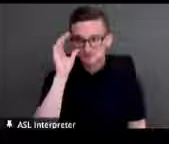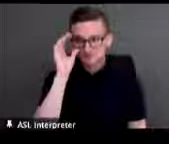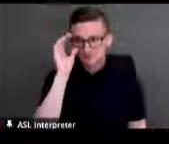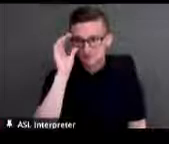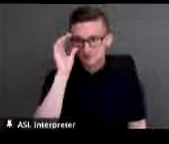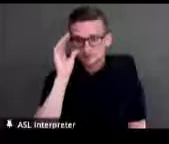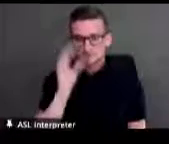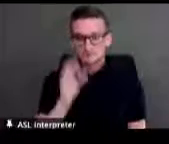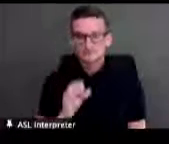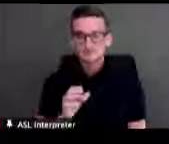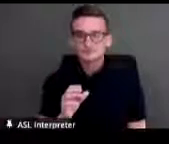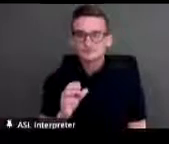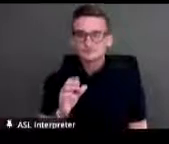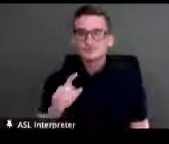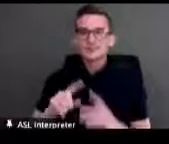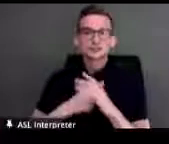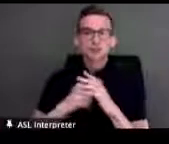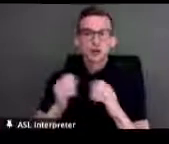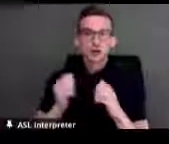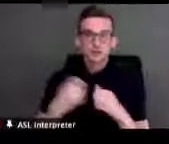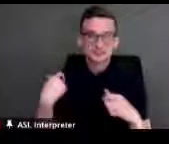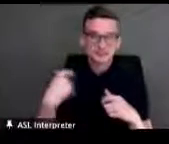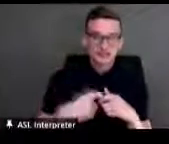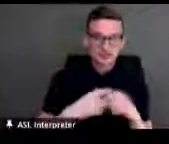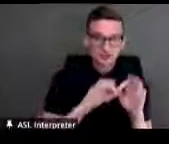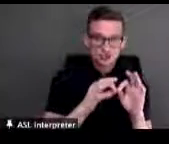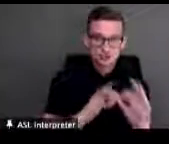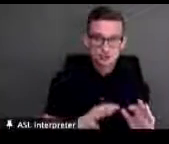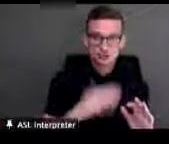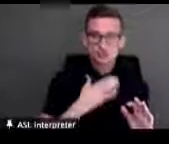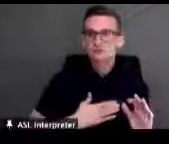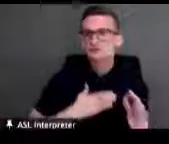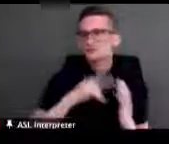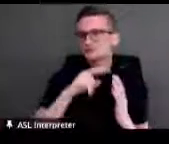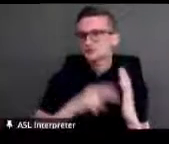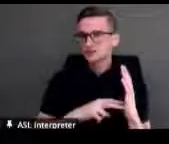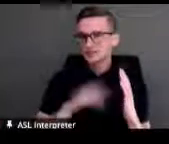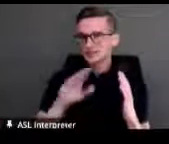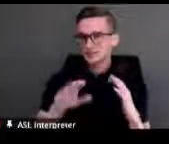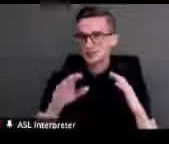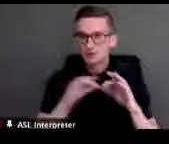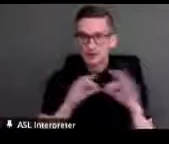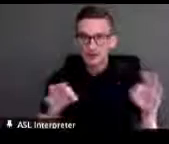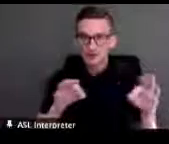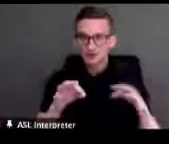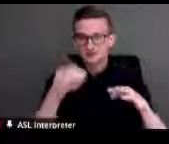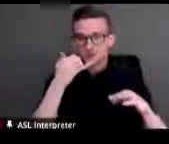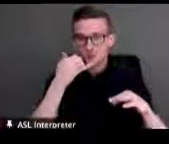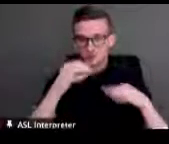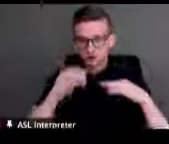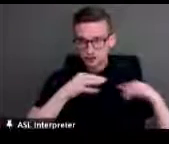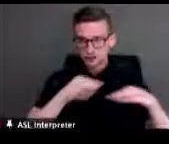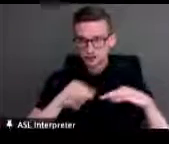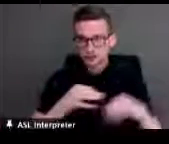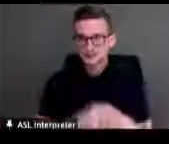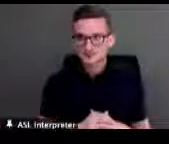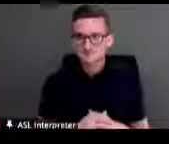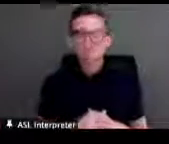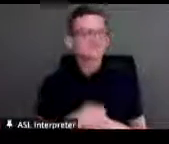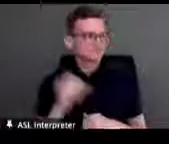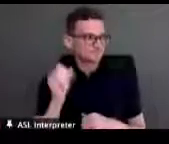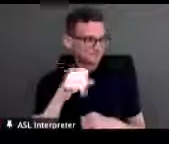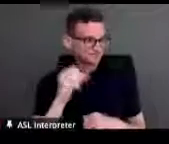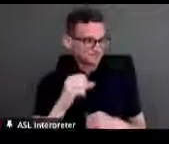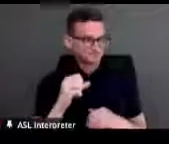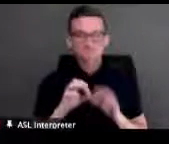And can I, let's start with our Spanish interpreter. Please read the Spanish language line instructions. Yes. Buenas tardes,